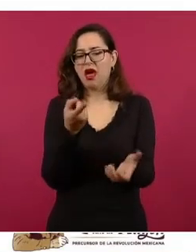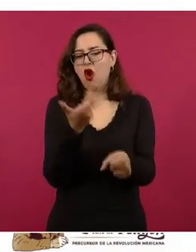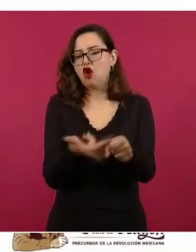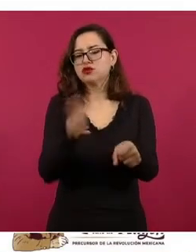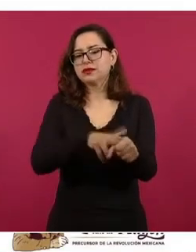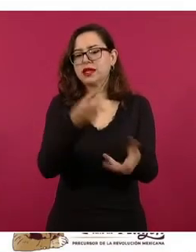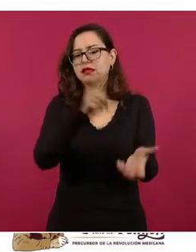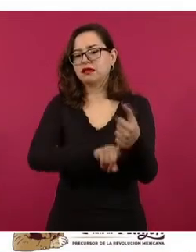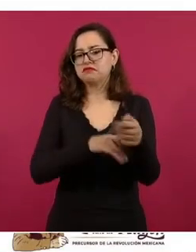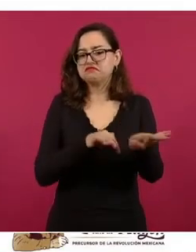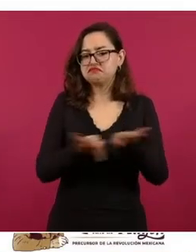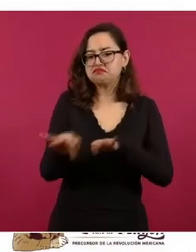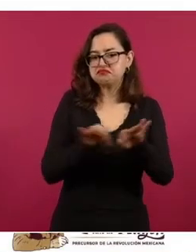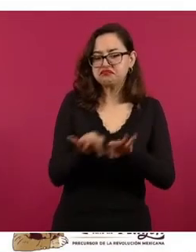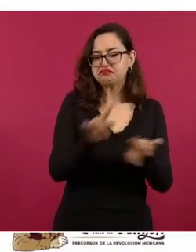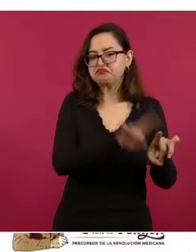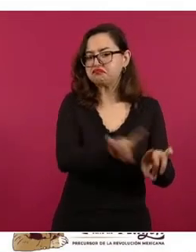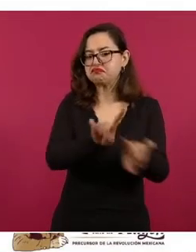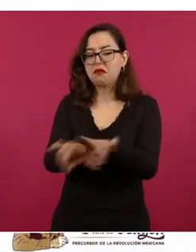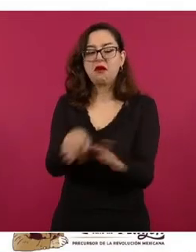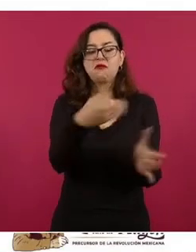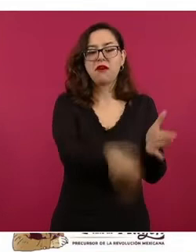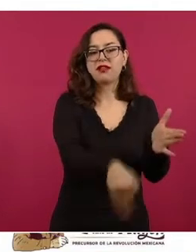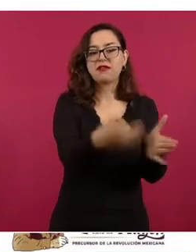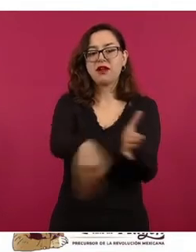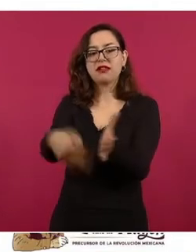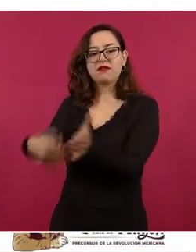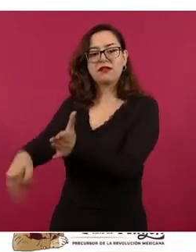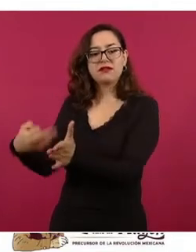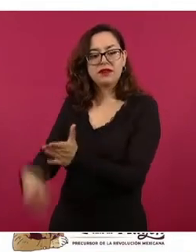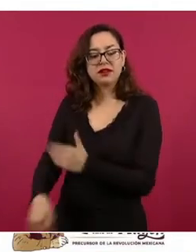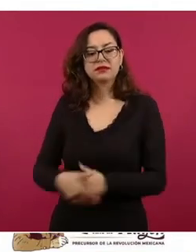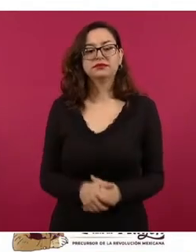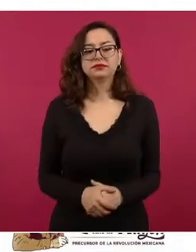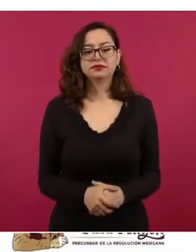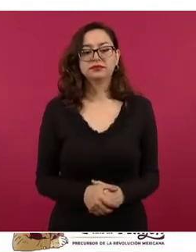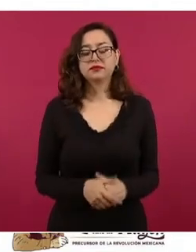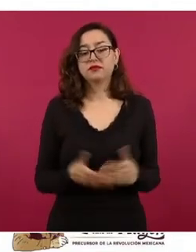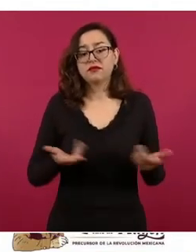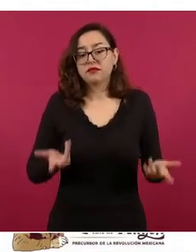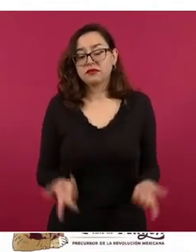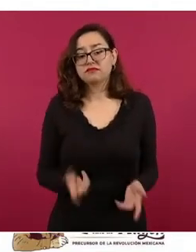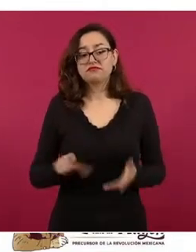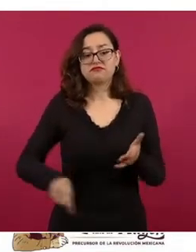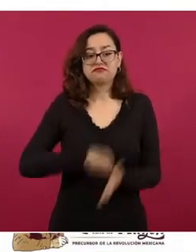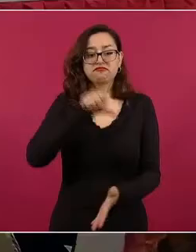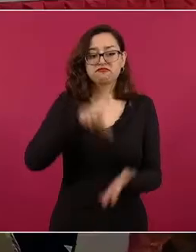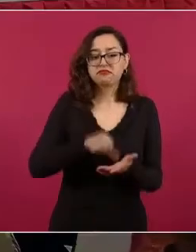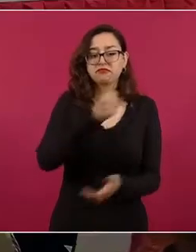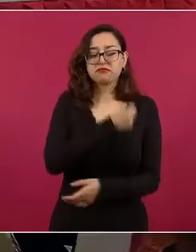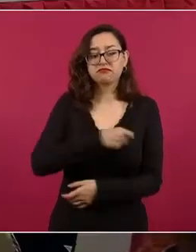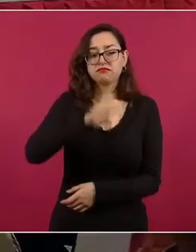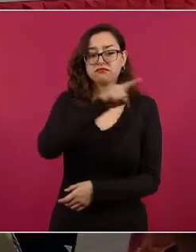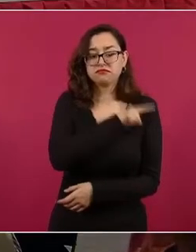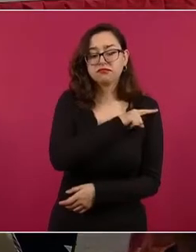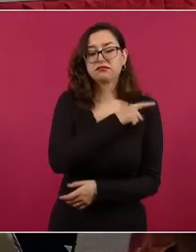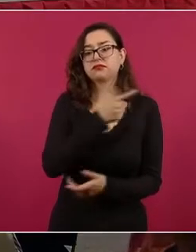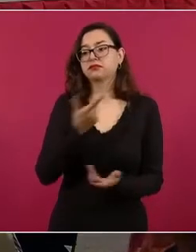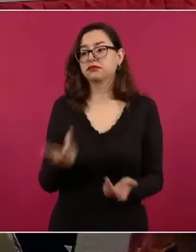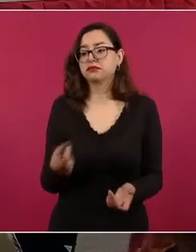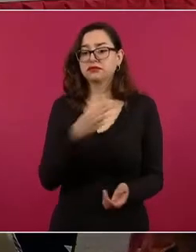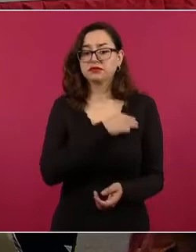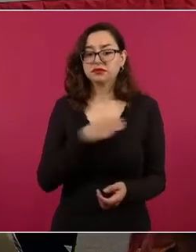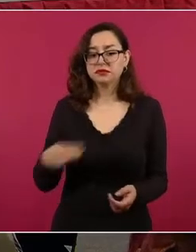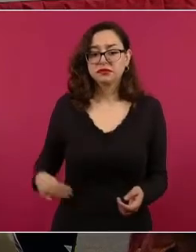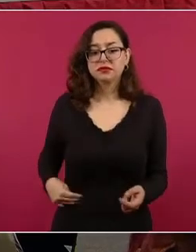otras categorías laborales. También hay que decirlo, en los hospitales básicos comunitarios de